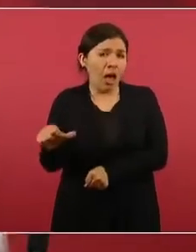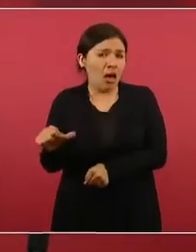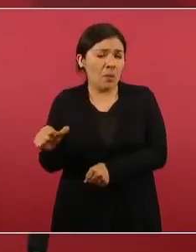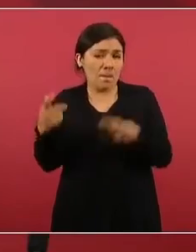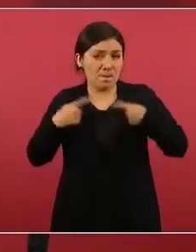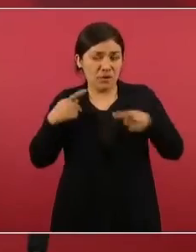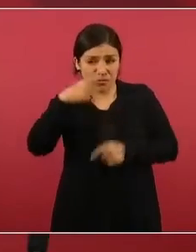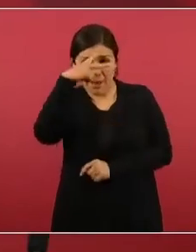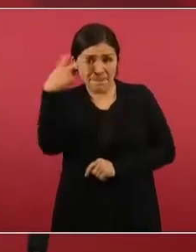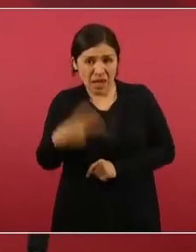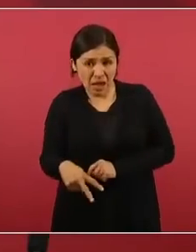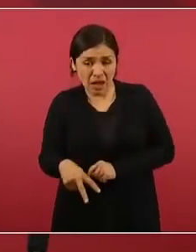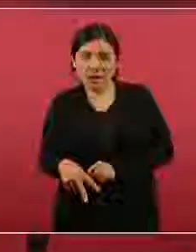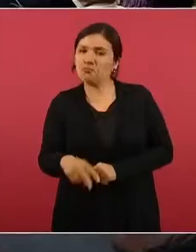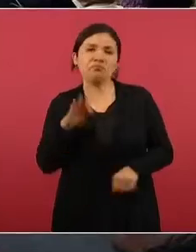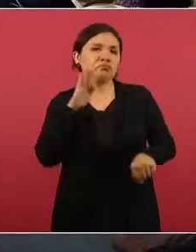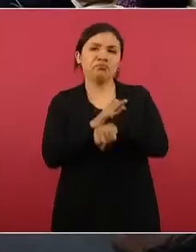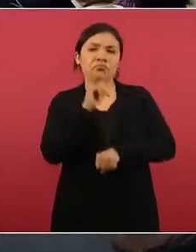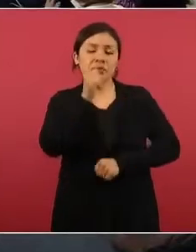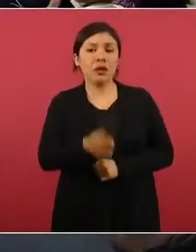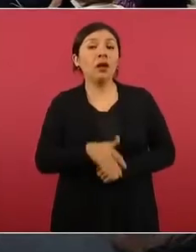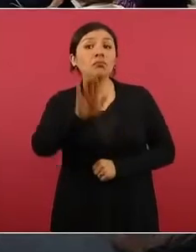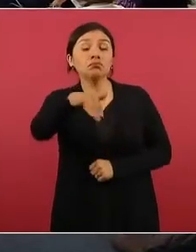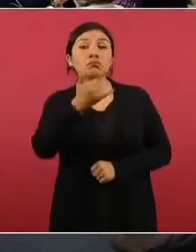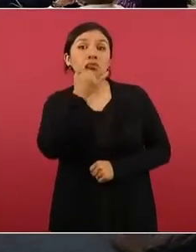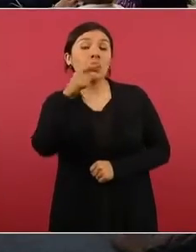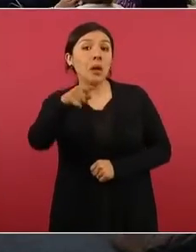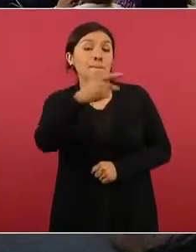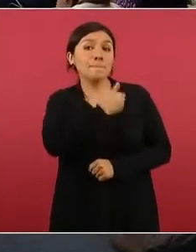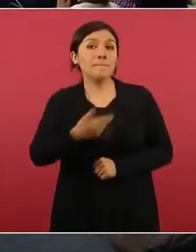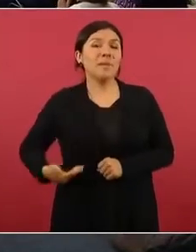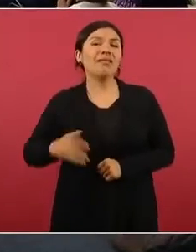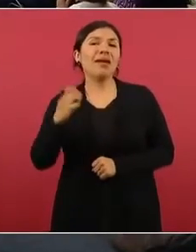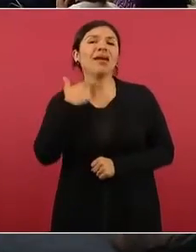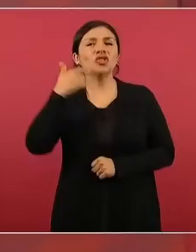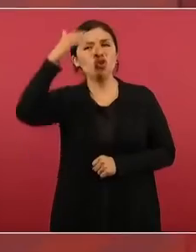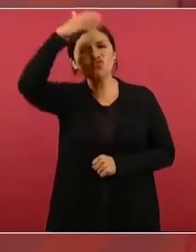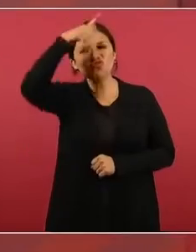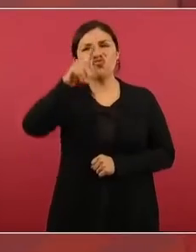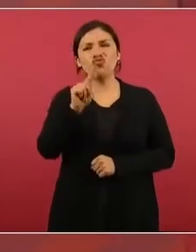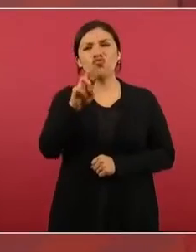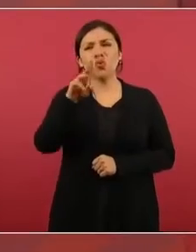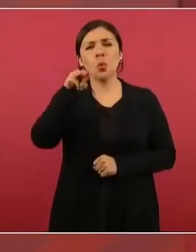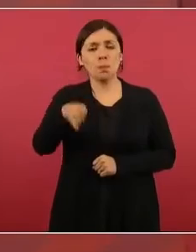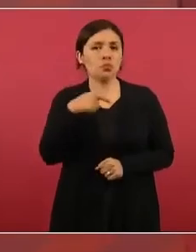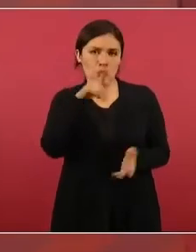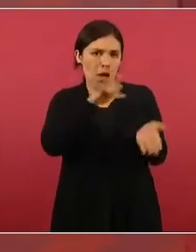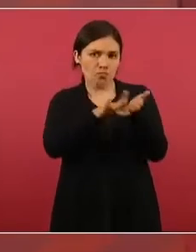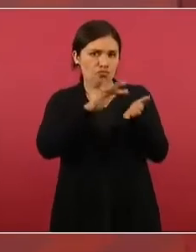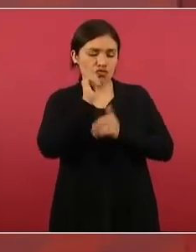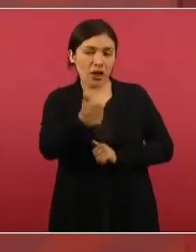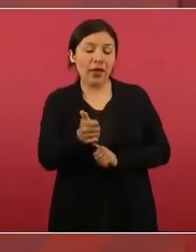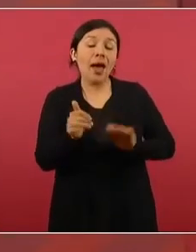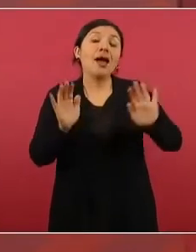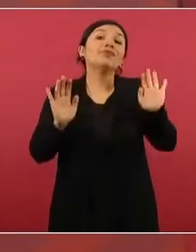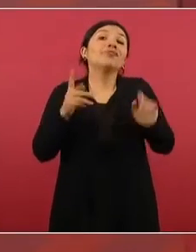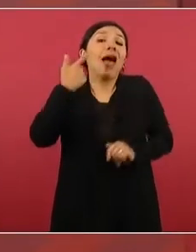a un mexicano. Entonces Trump no cuenta con su apoyo. En su momento lo vamos a ver,